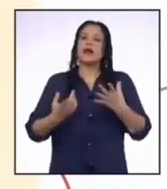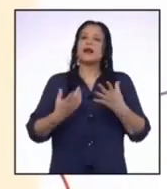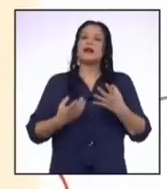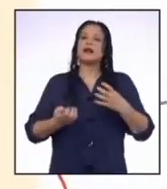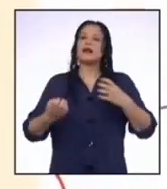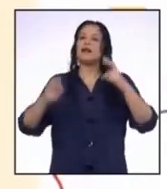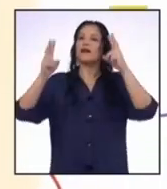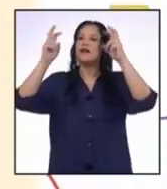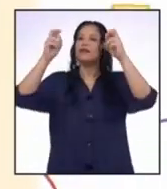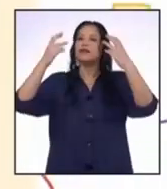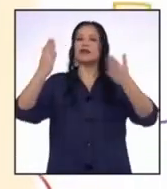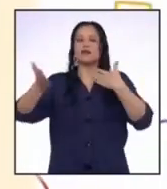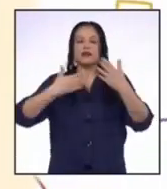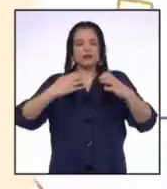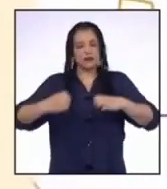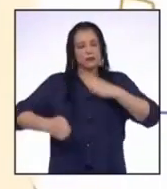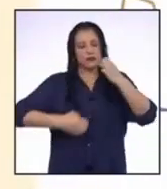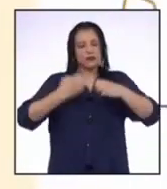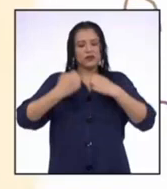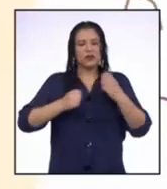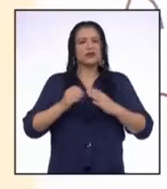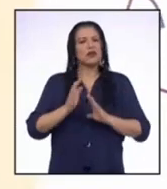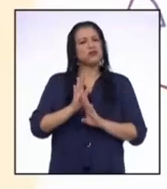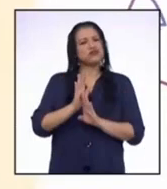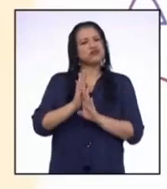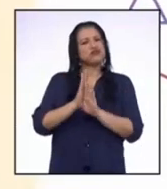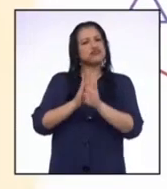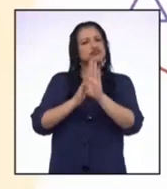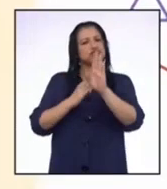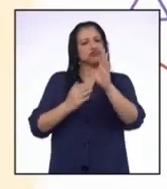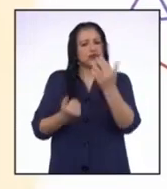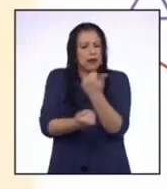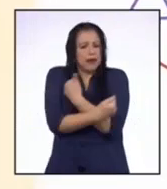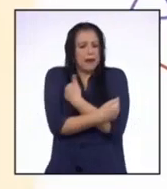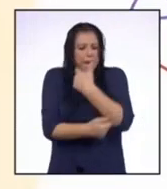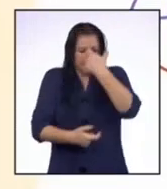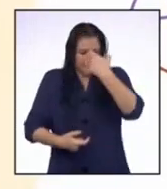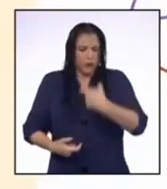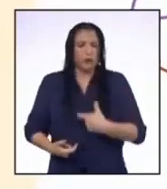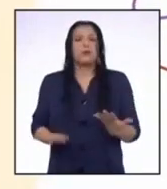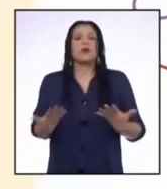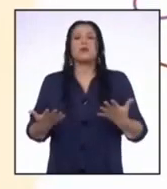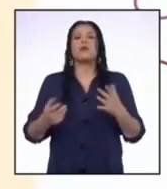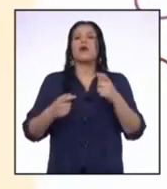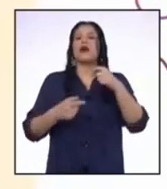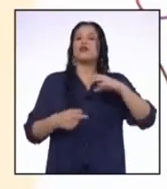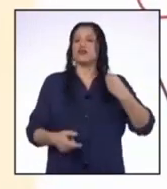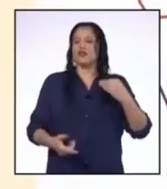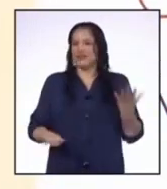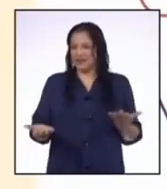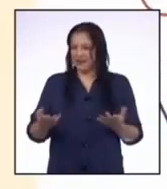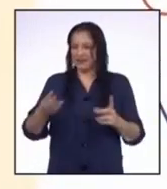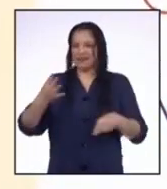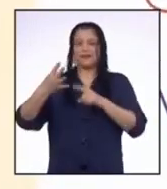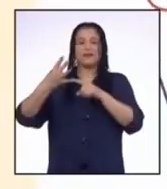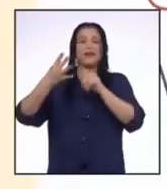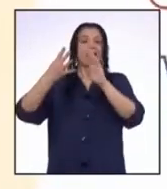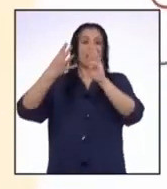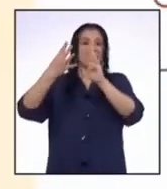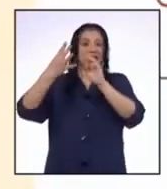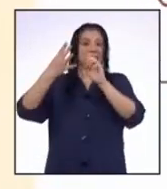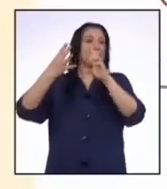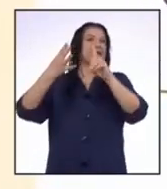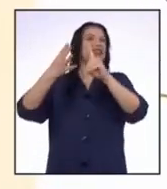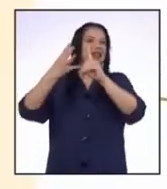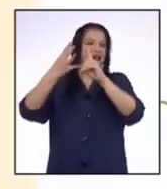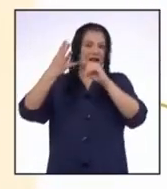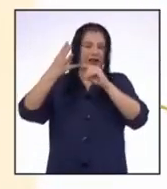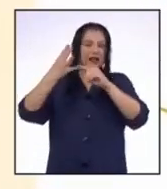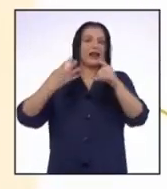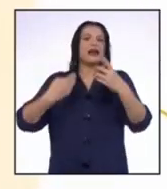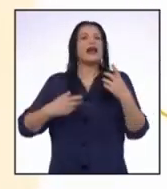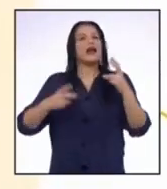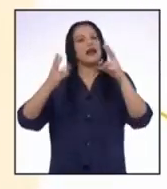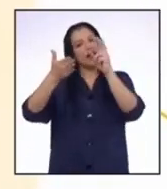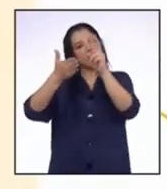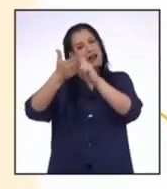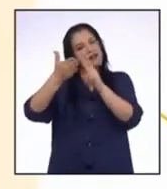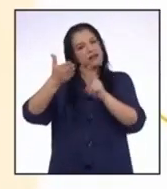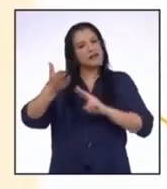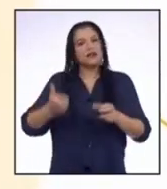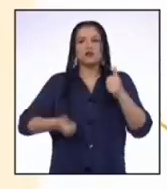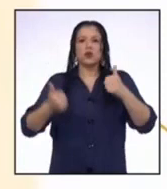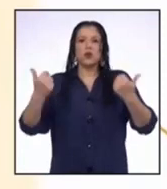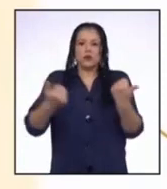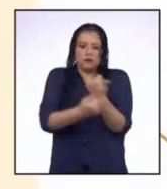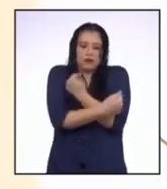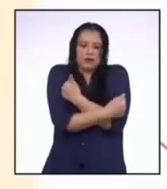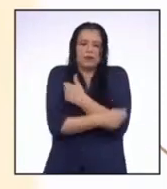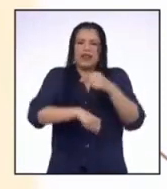las emociones que les aumentan la autoestima a las y los adolescentes. D. El texto trata sobre la autoestima